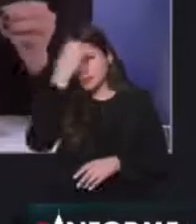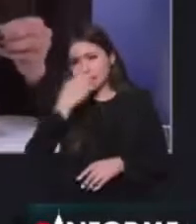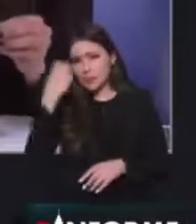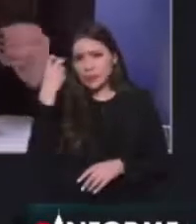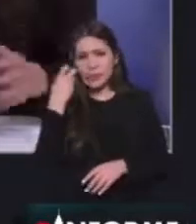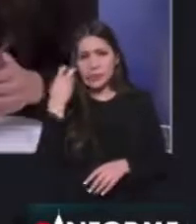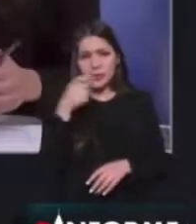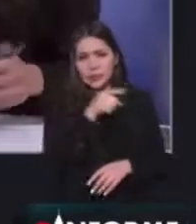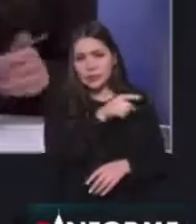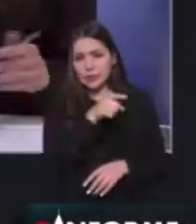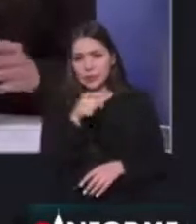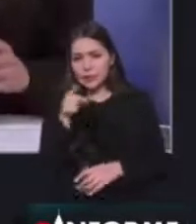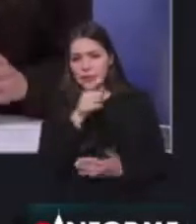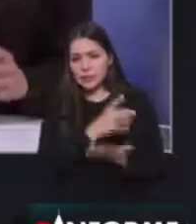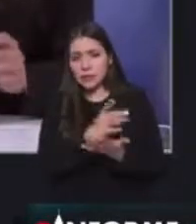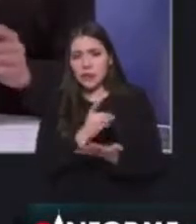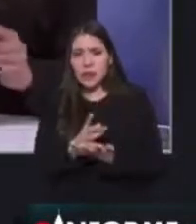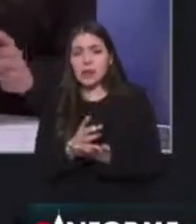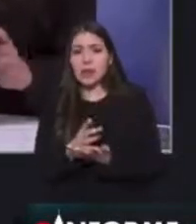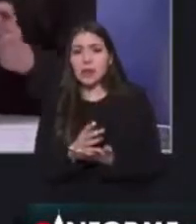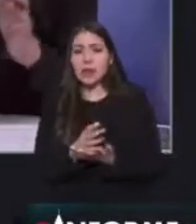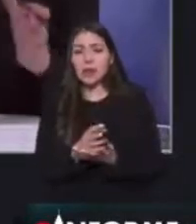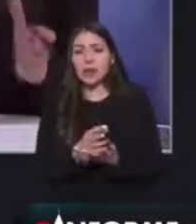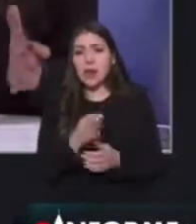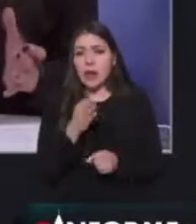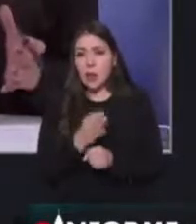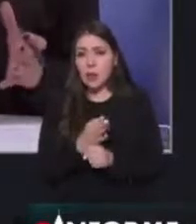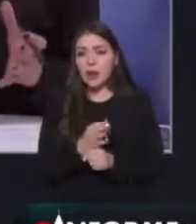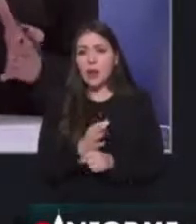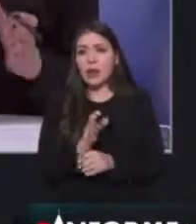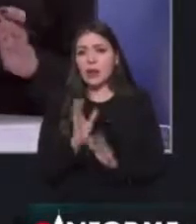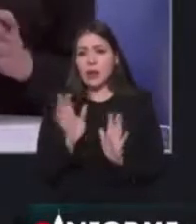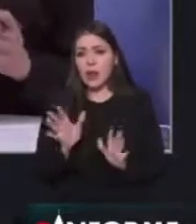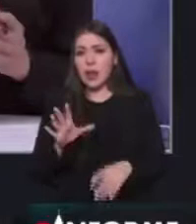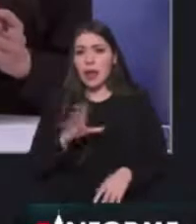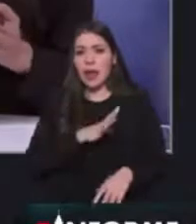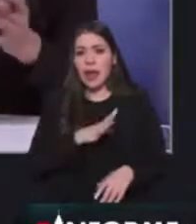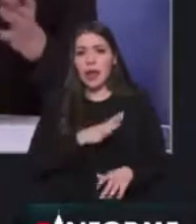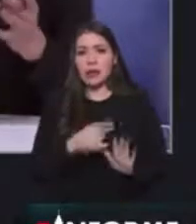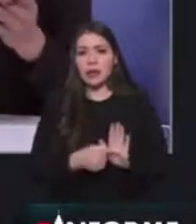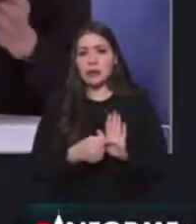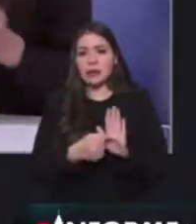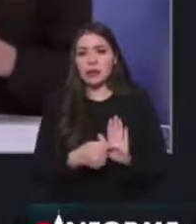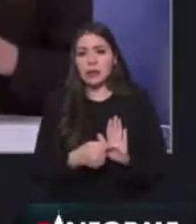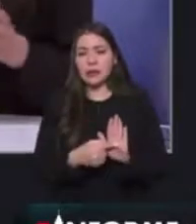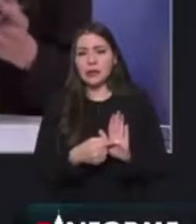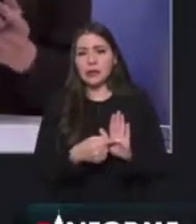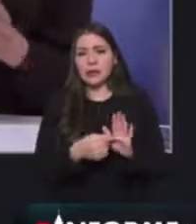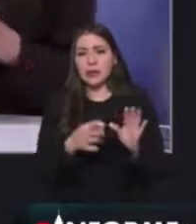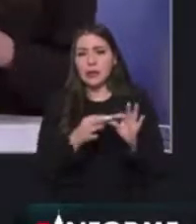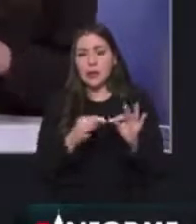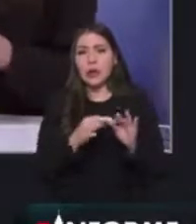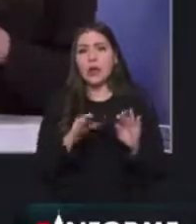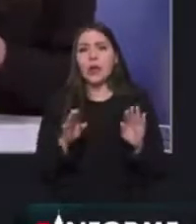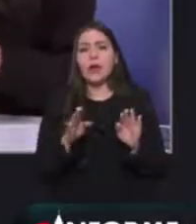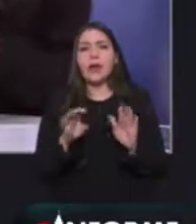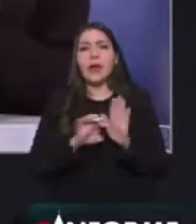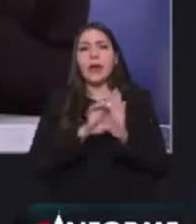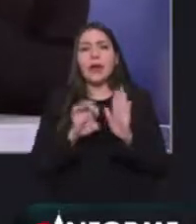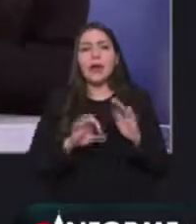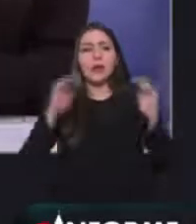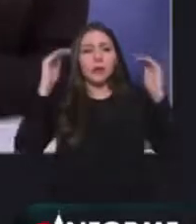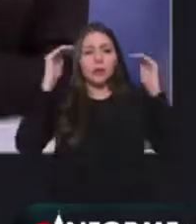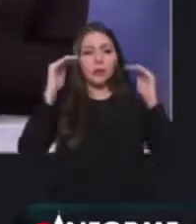casos específicos, ¿sí hay ya algún tipo de estadística que nos hable de la disminución, por